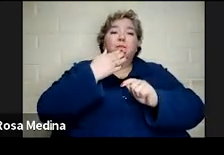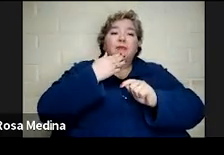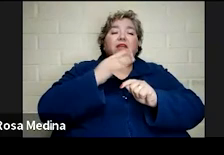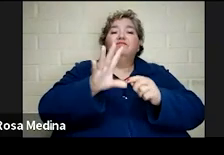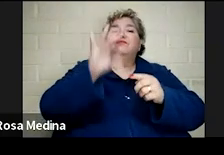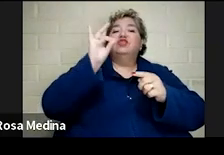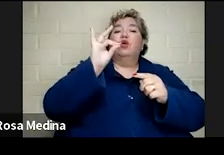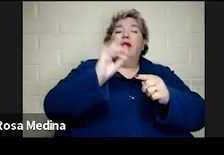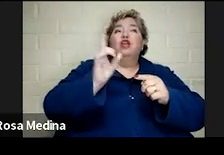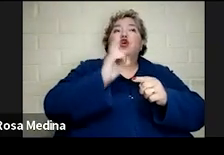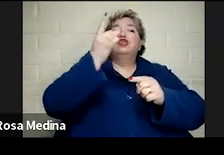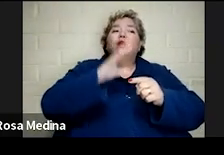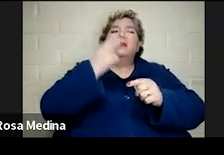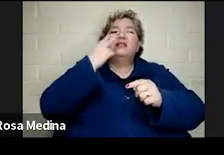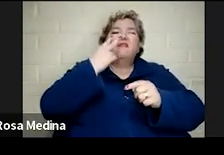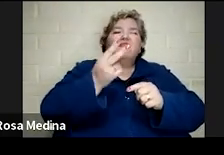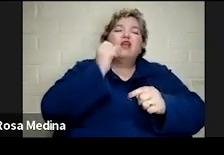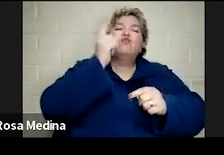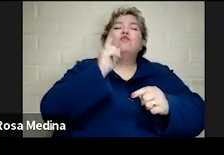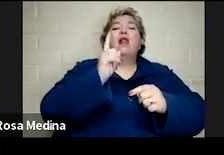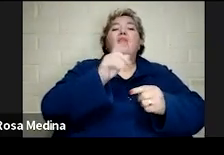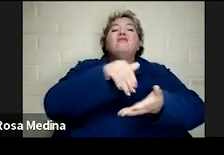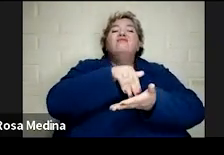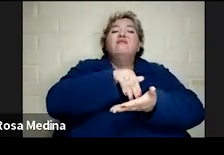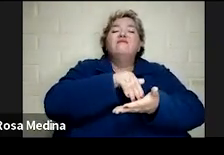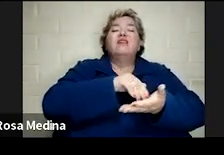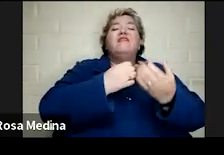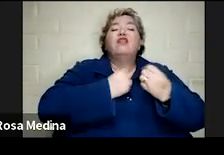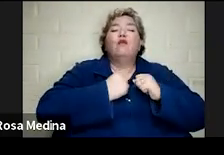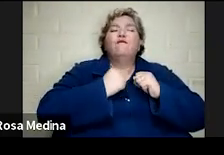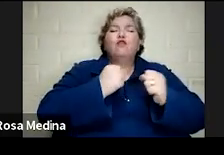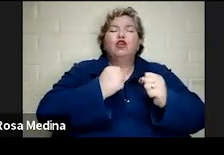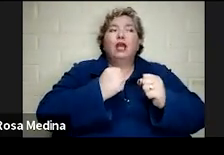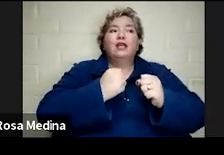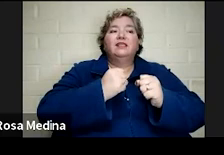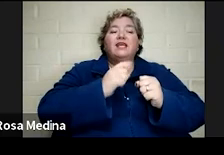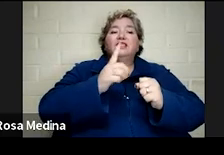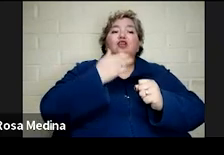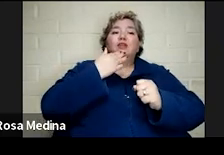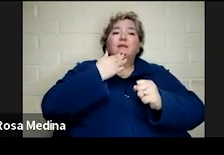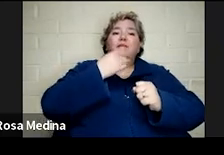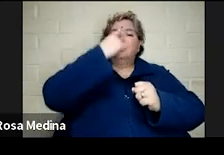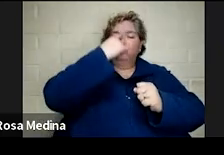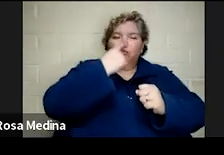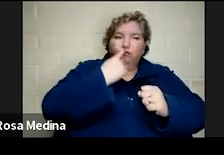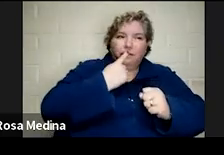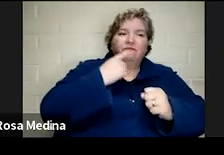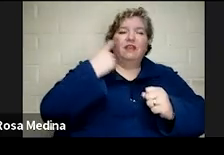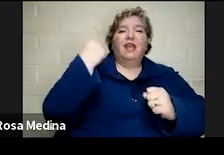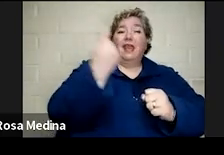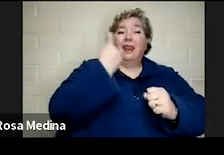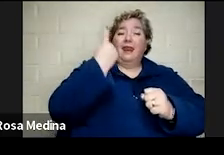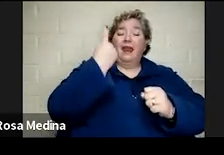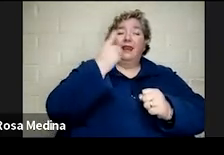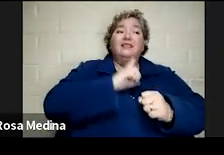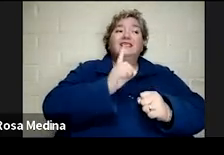las fortalezas y las debilidades de ese niño y en cómo es su perfil cognitivo en general, sino que también es ver